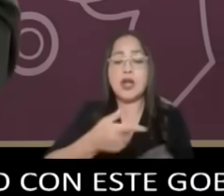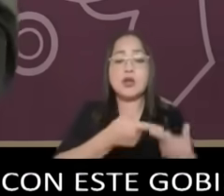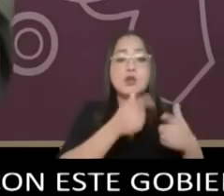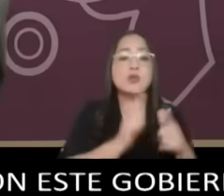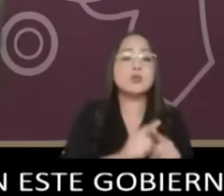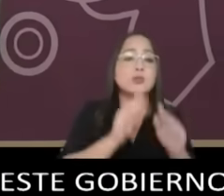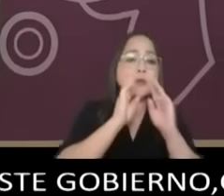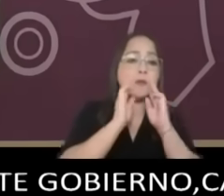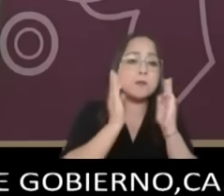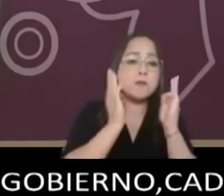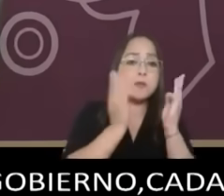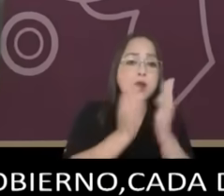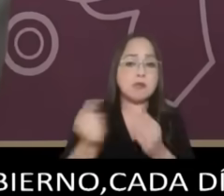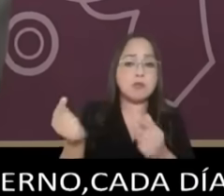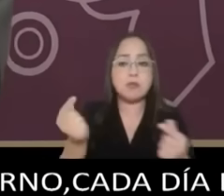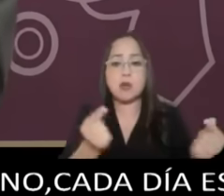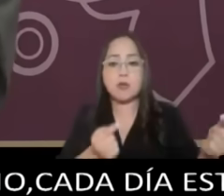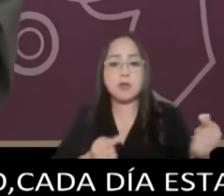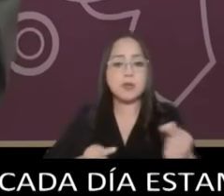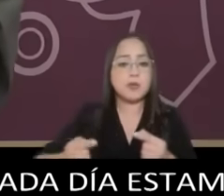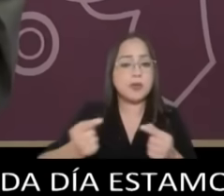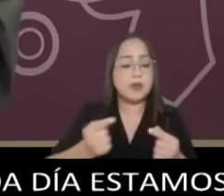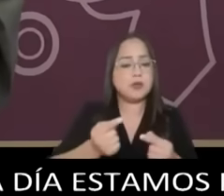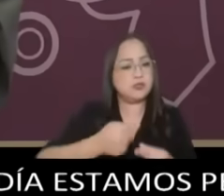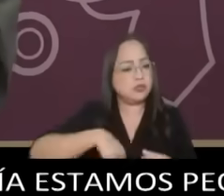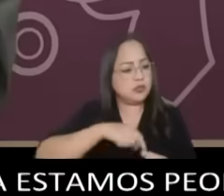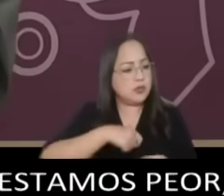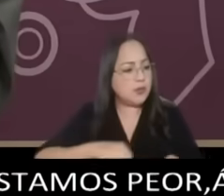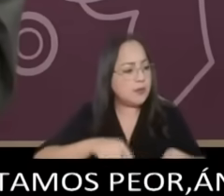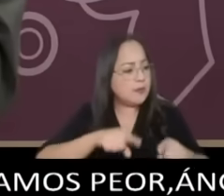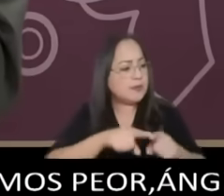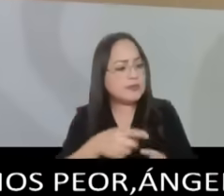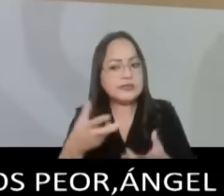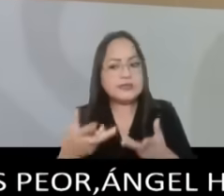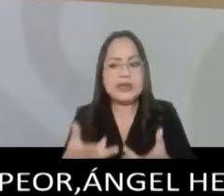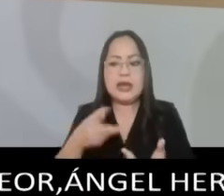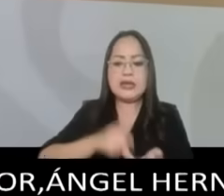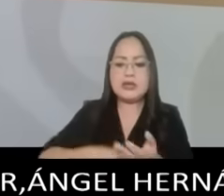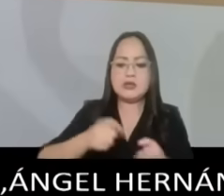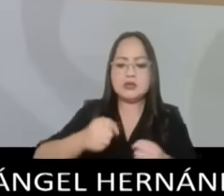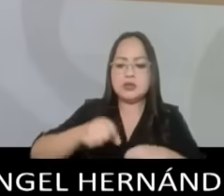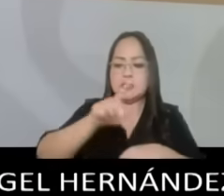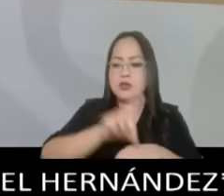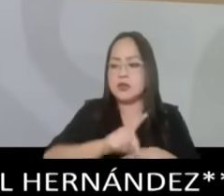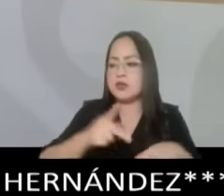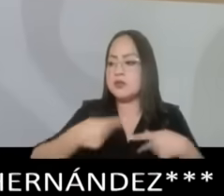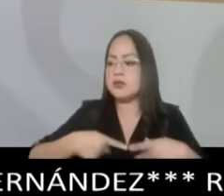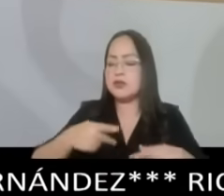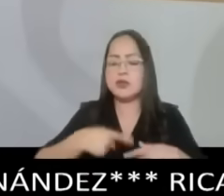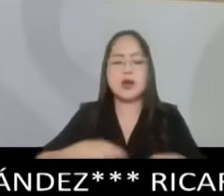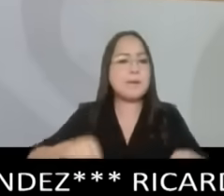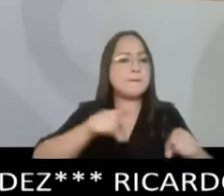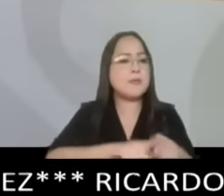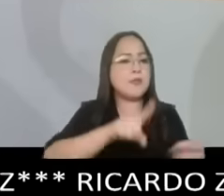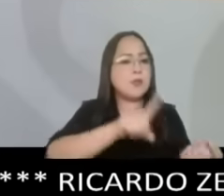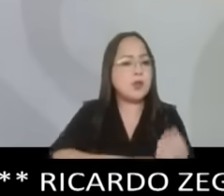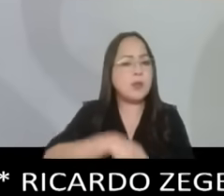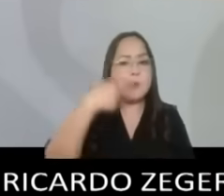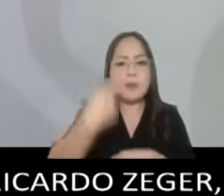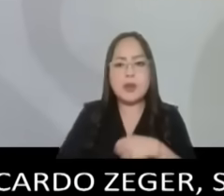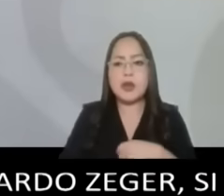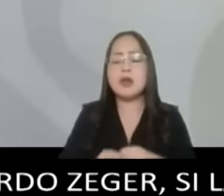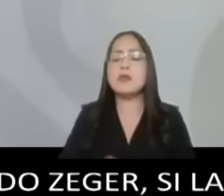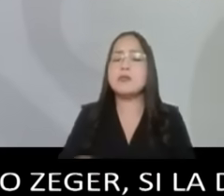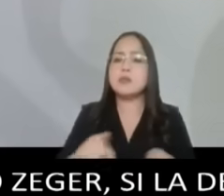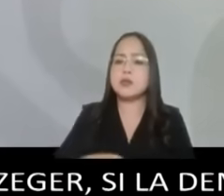disputa pues puede tener incluso también algún ataque en contra de su integridad. Vamos a escuchar si tenemos el audio del gobernador